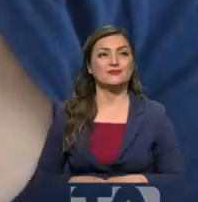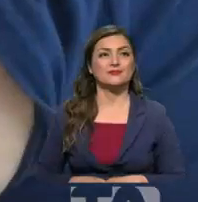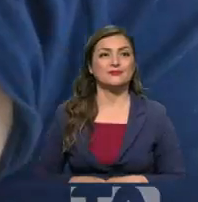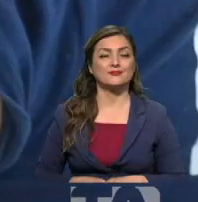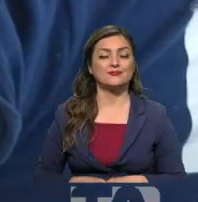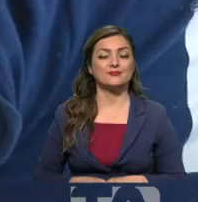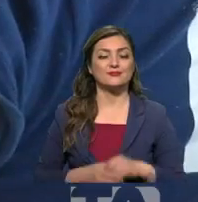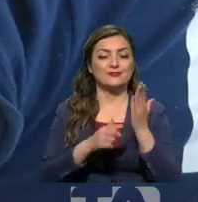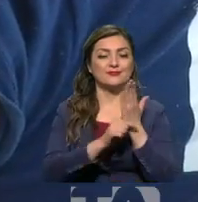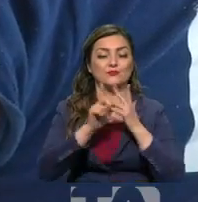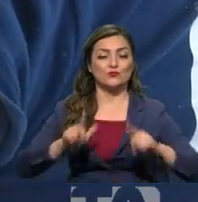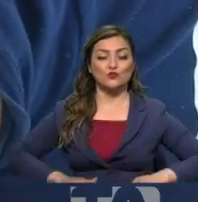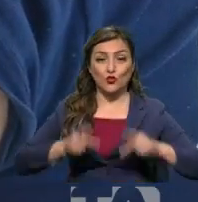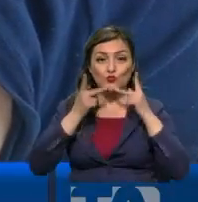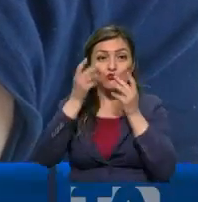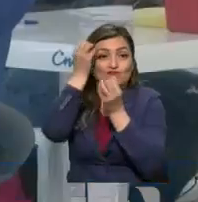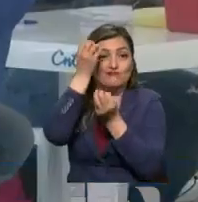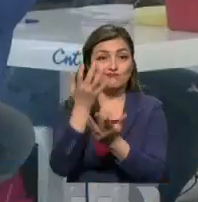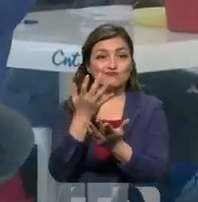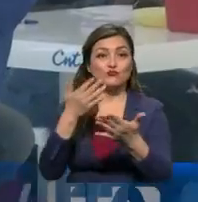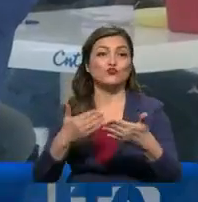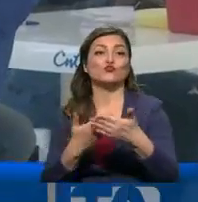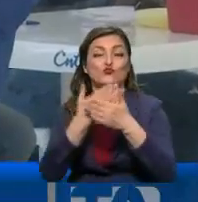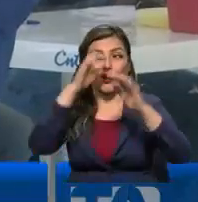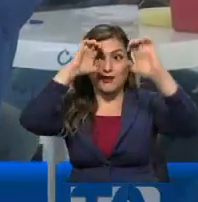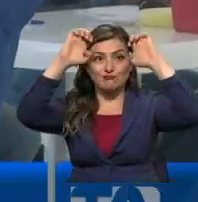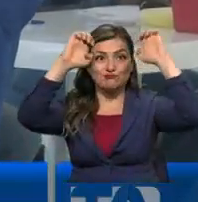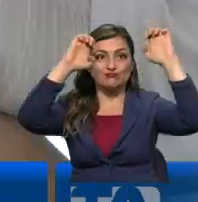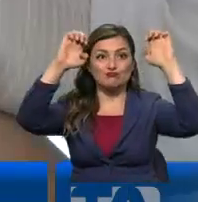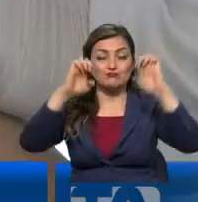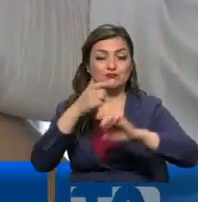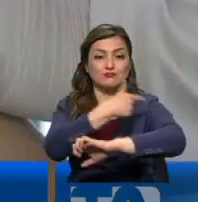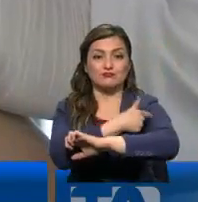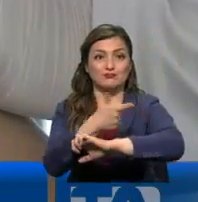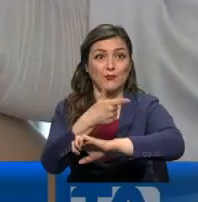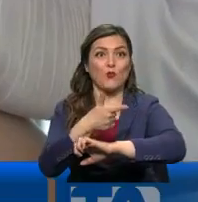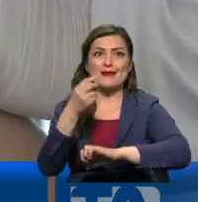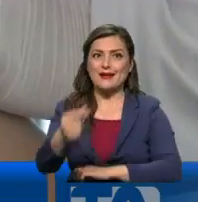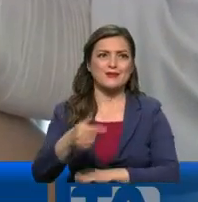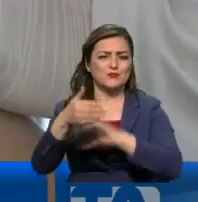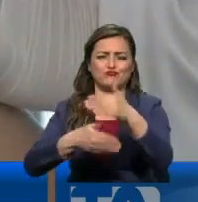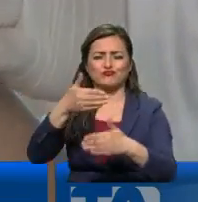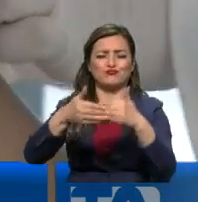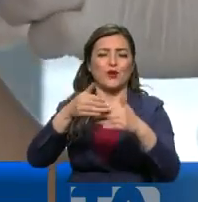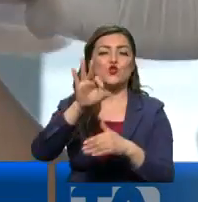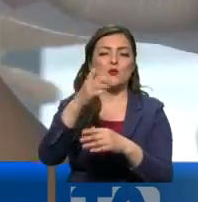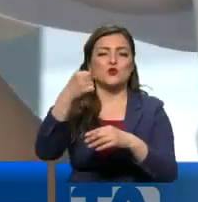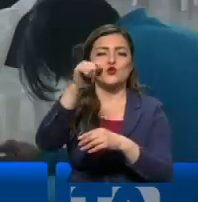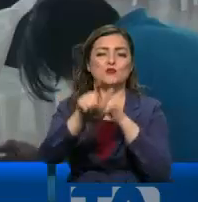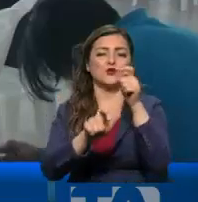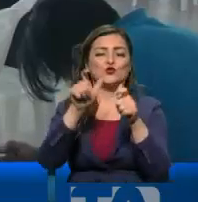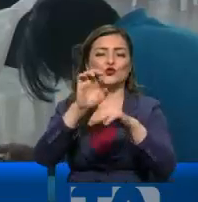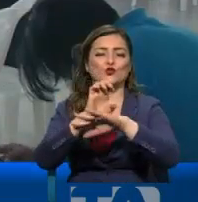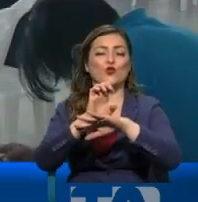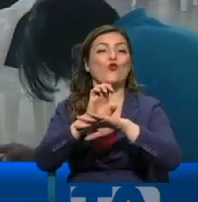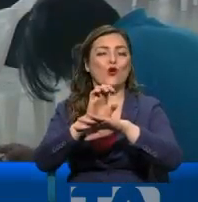El Ministerio de Salud Pública anunció que generará una nueva estrategia para acelerar el plan de vacunación 911 en todo el país.